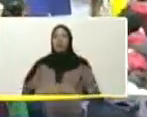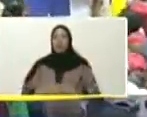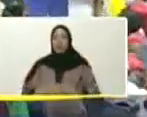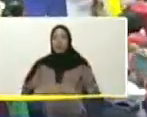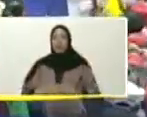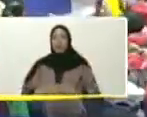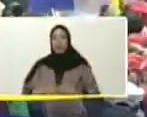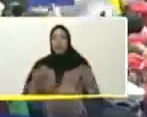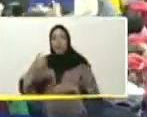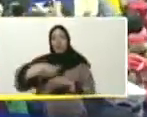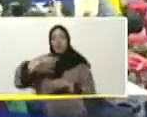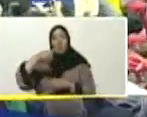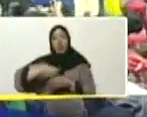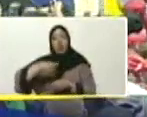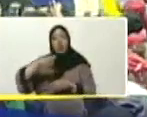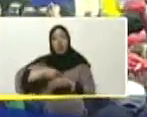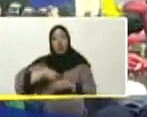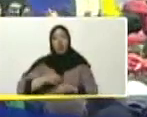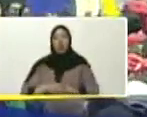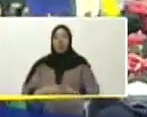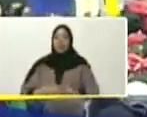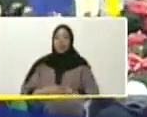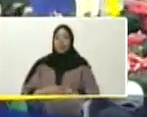Centro Electoral Rafael Vega,